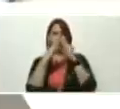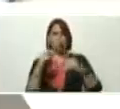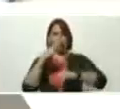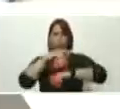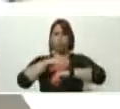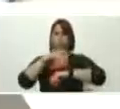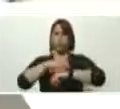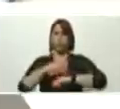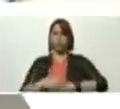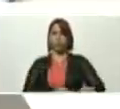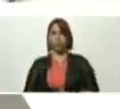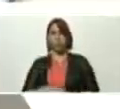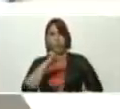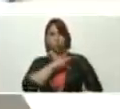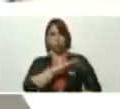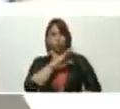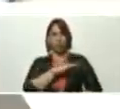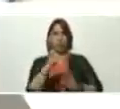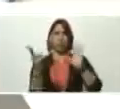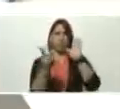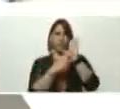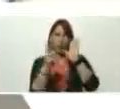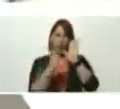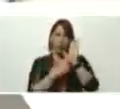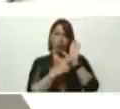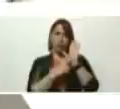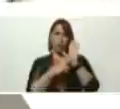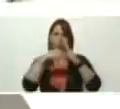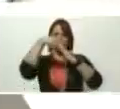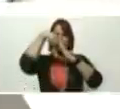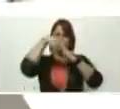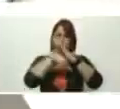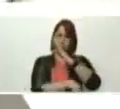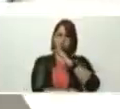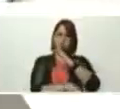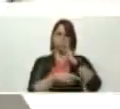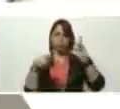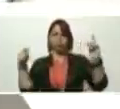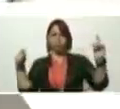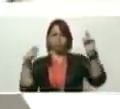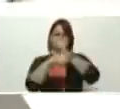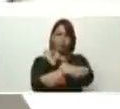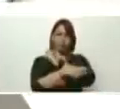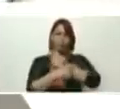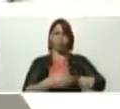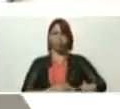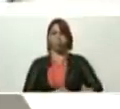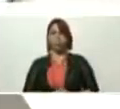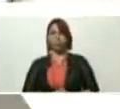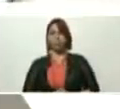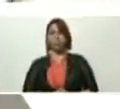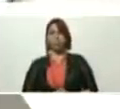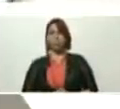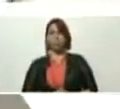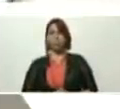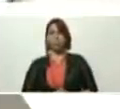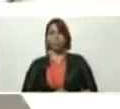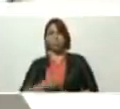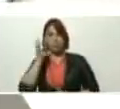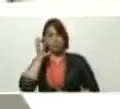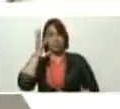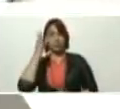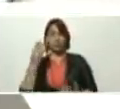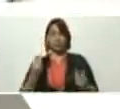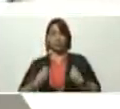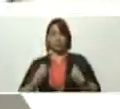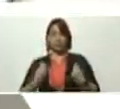tiempos, el socialismo verdadero, profundo, que transforma y que crea el vivir